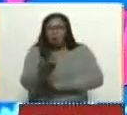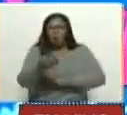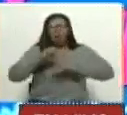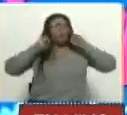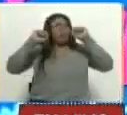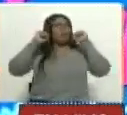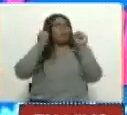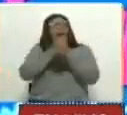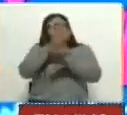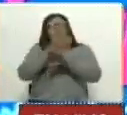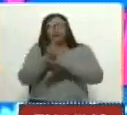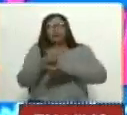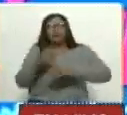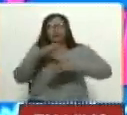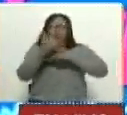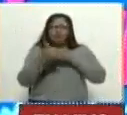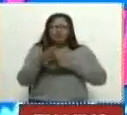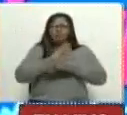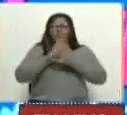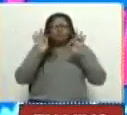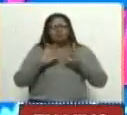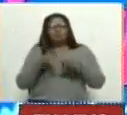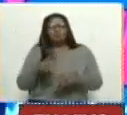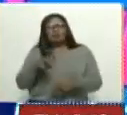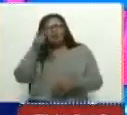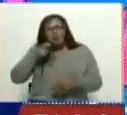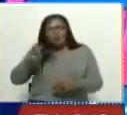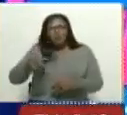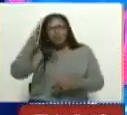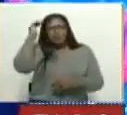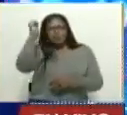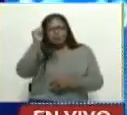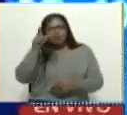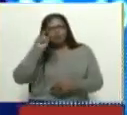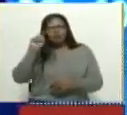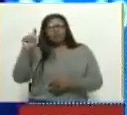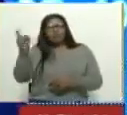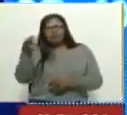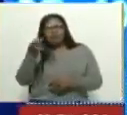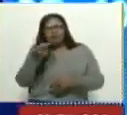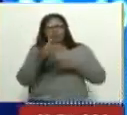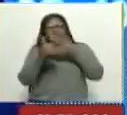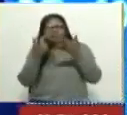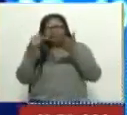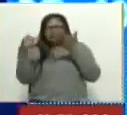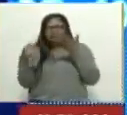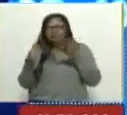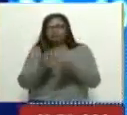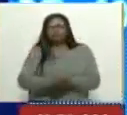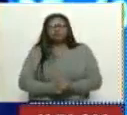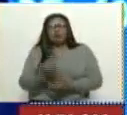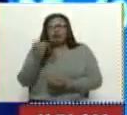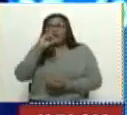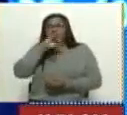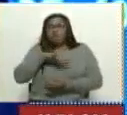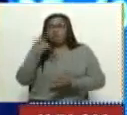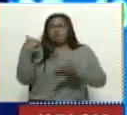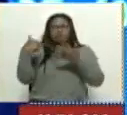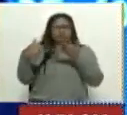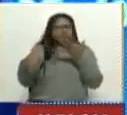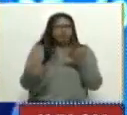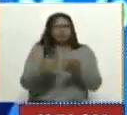es posible en Venezuela el pueblo de guarenas de petare de Caracas dijo no hay historia todavía que discutir